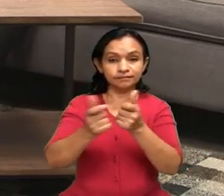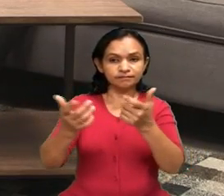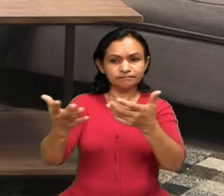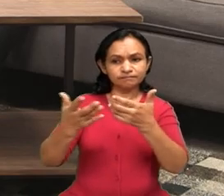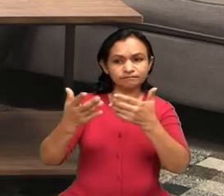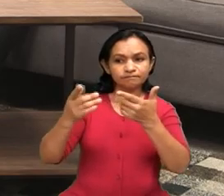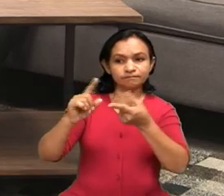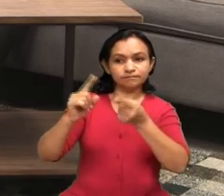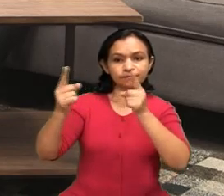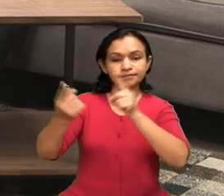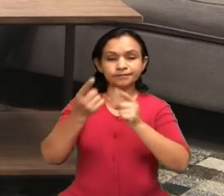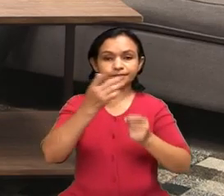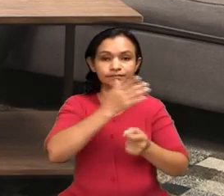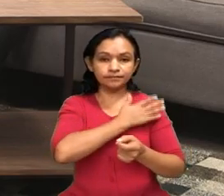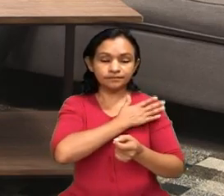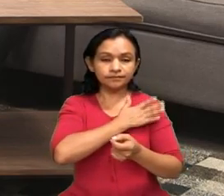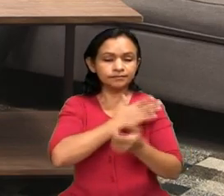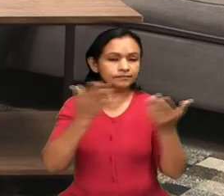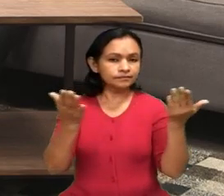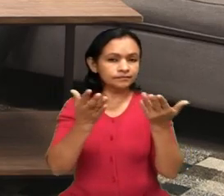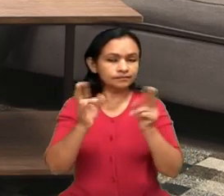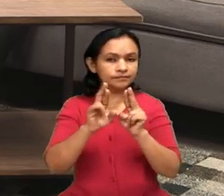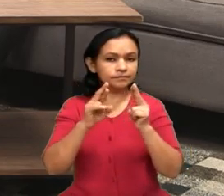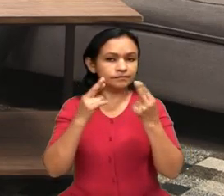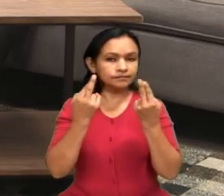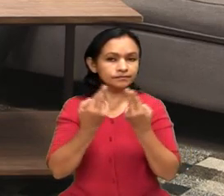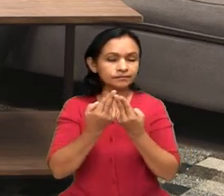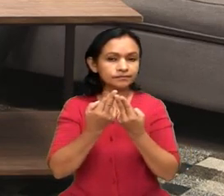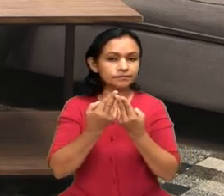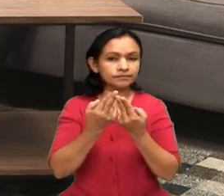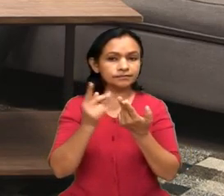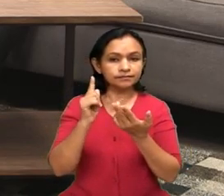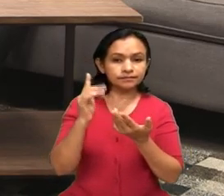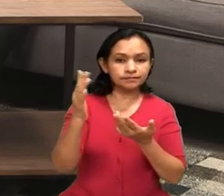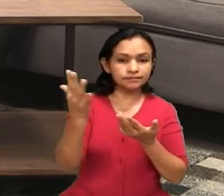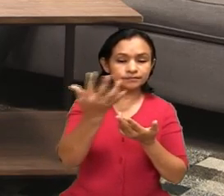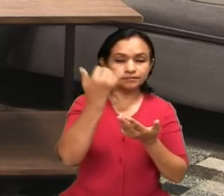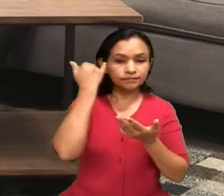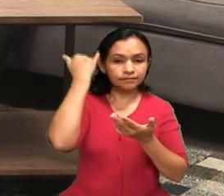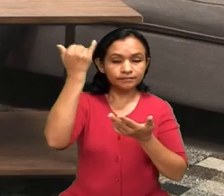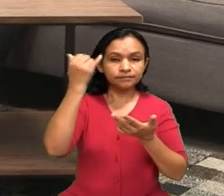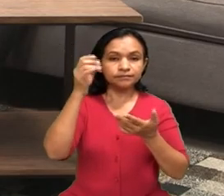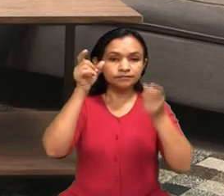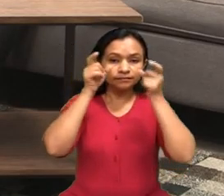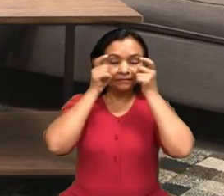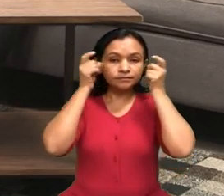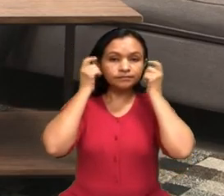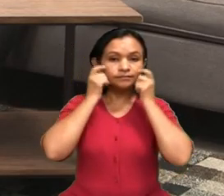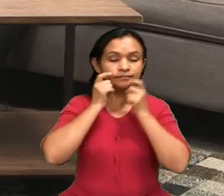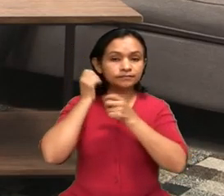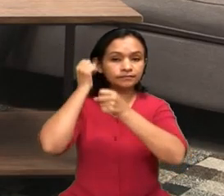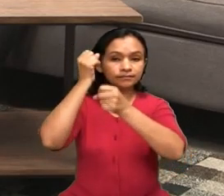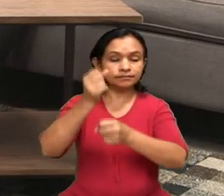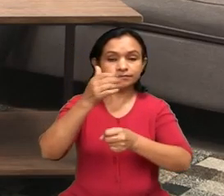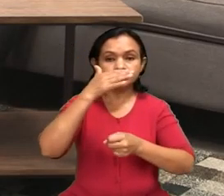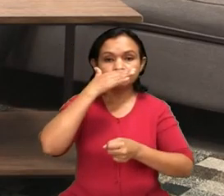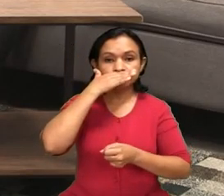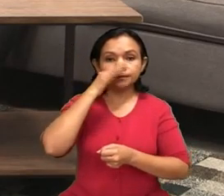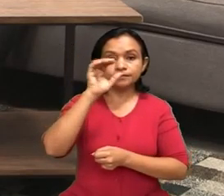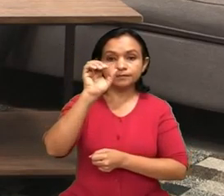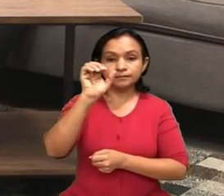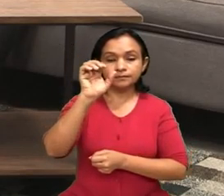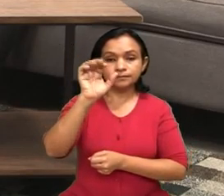dictadura. ¿Cómo se da ese encuentro y cómo se rescatan todos estos principios a partir de Carlos Fonseca y los fundadores del Frente Sandinista?